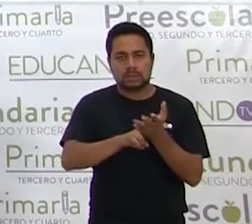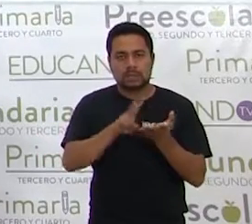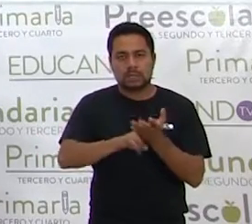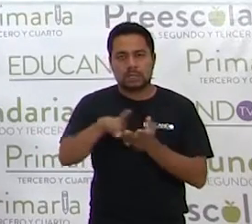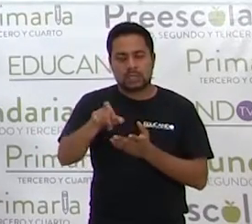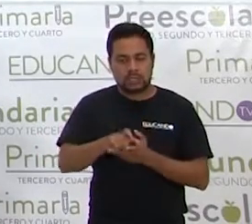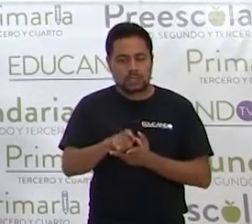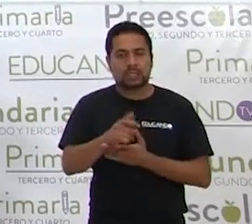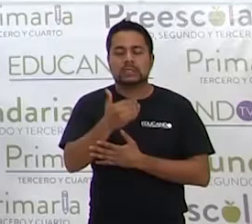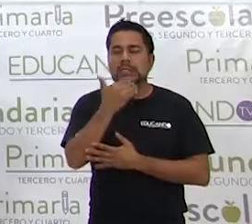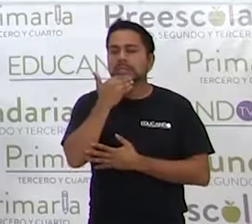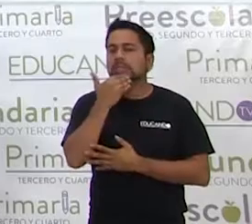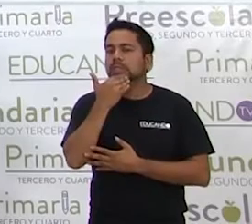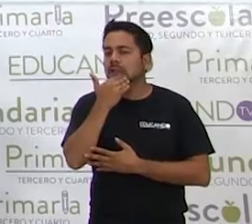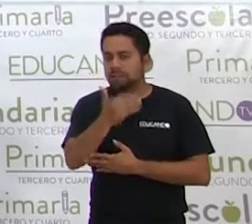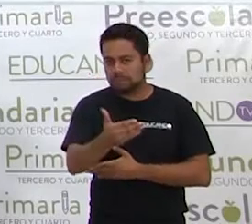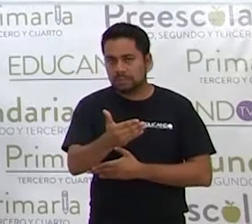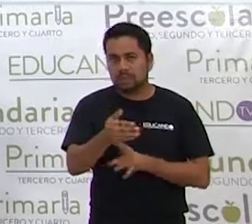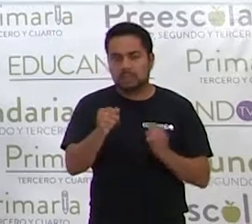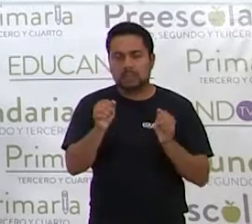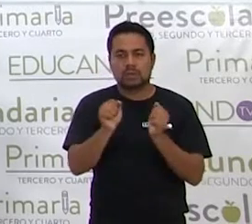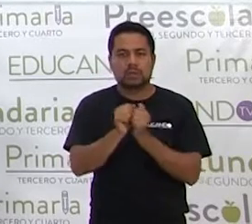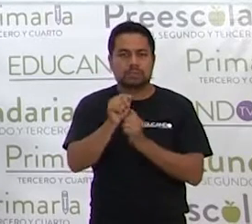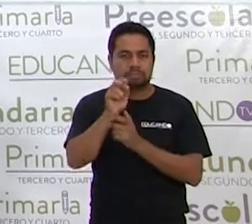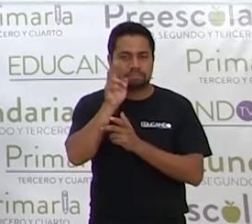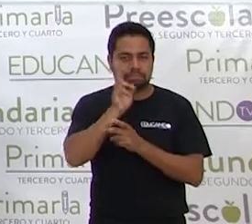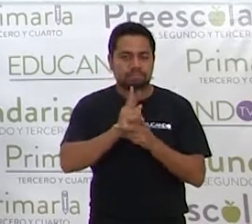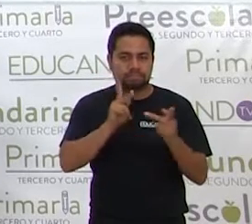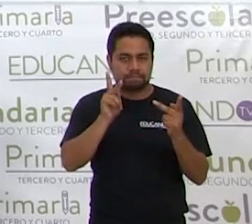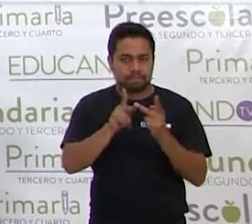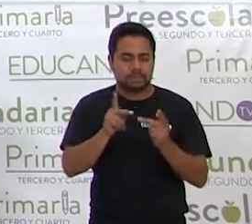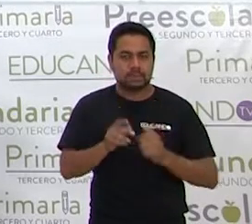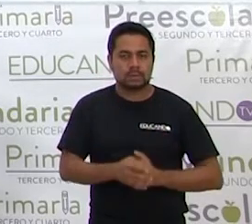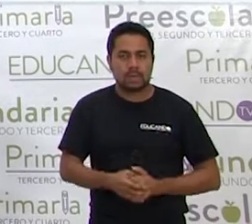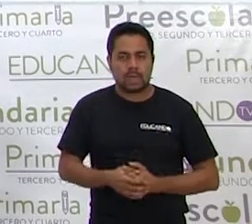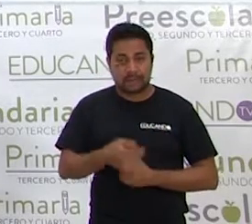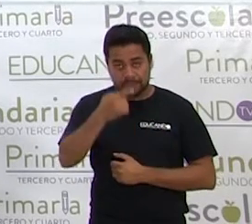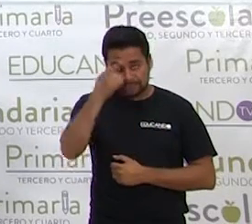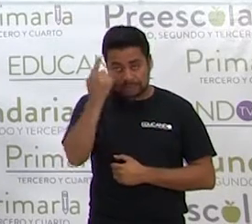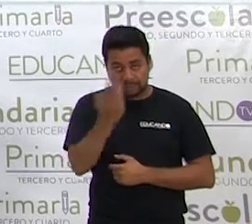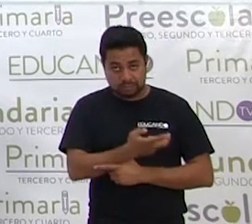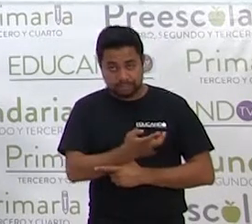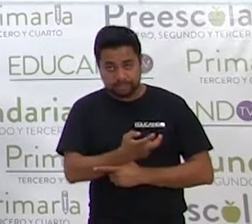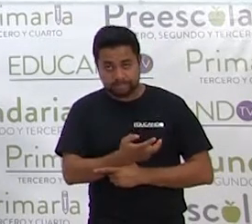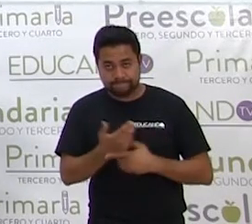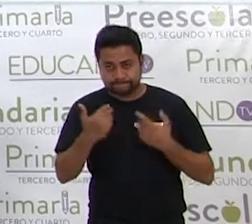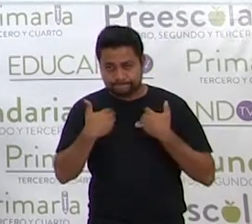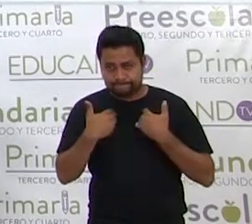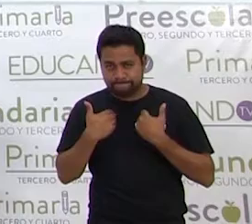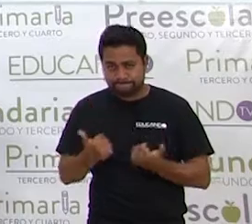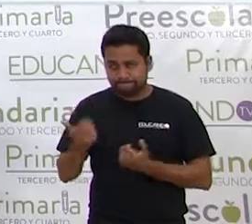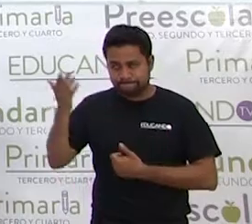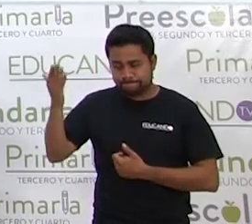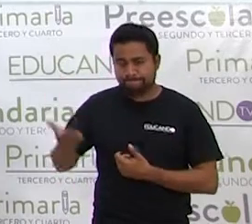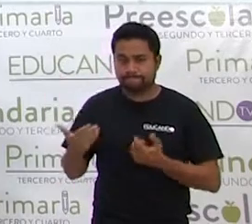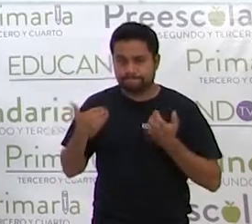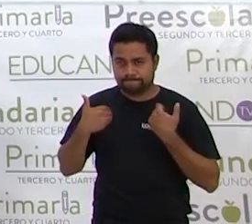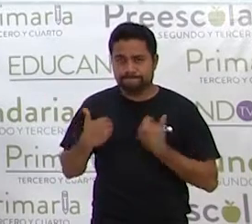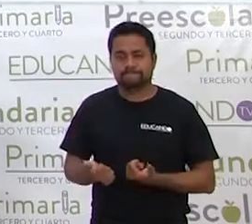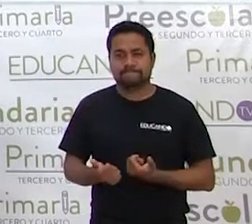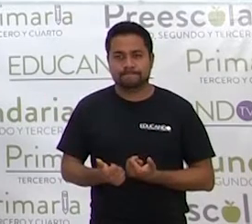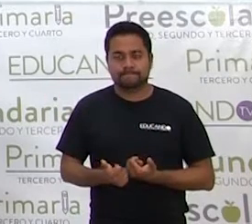de x está bien la comprobación fácil si entendieran comprendieron